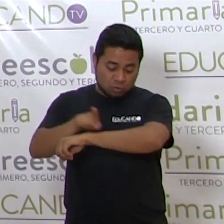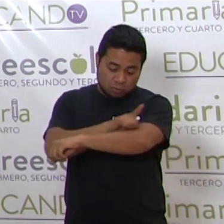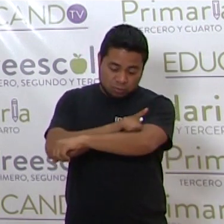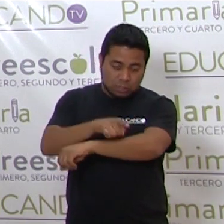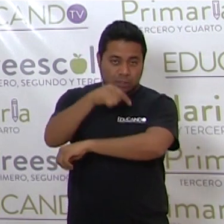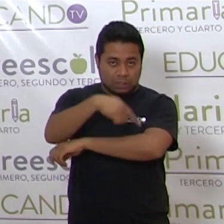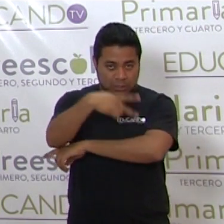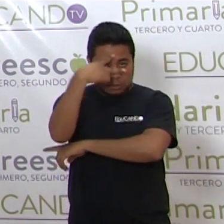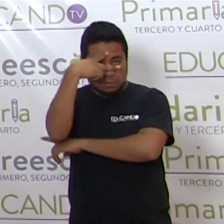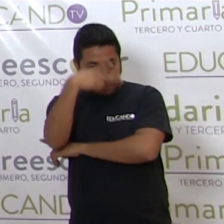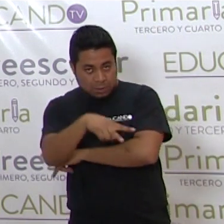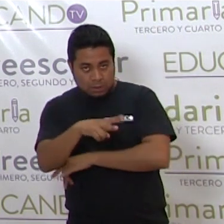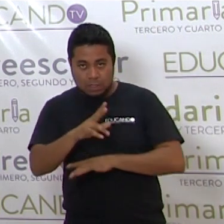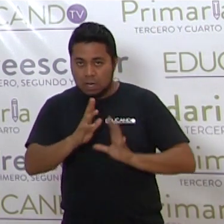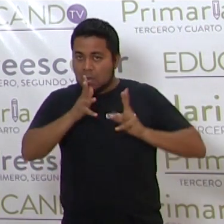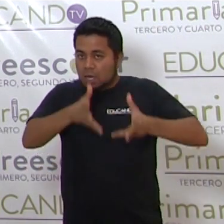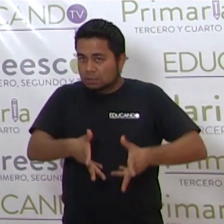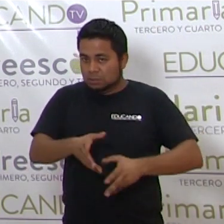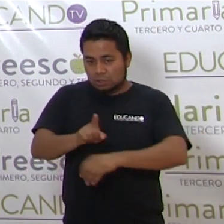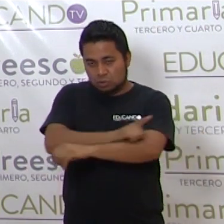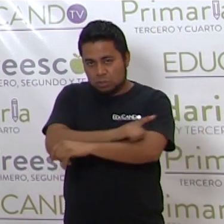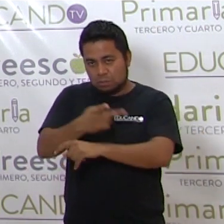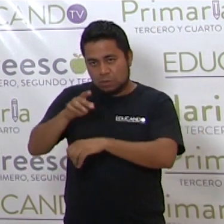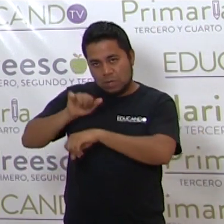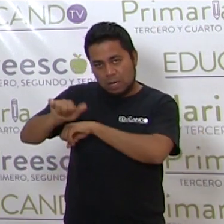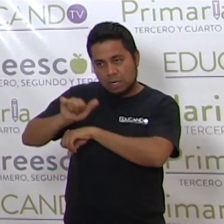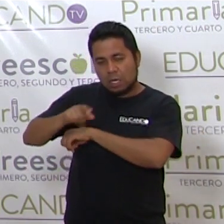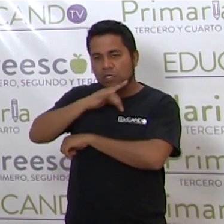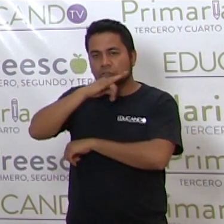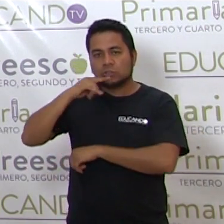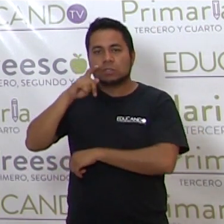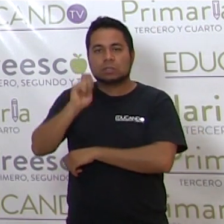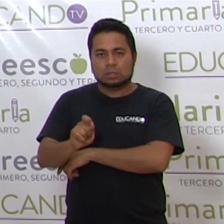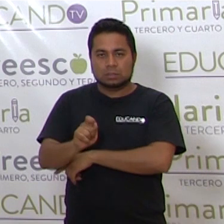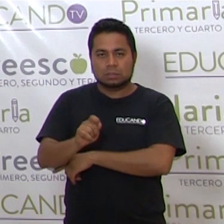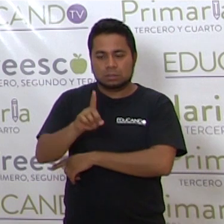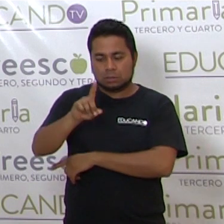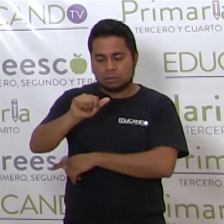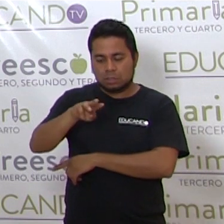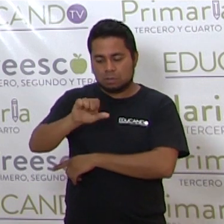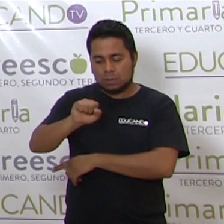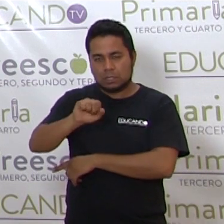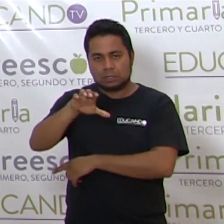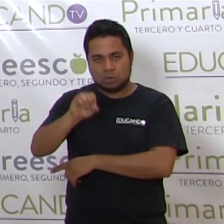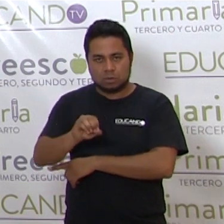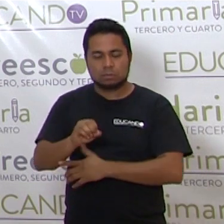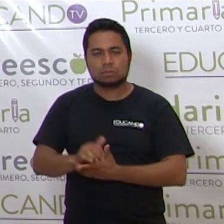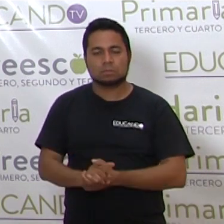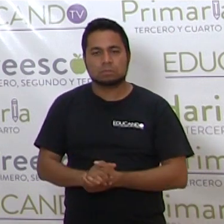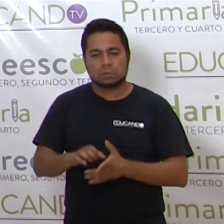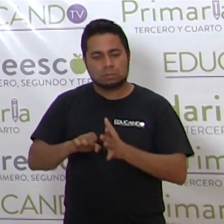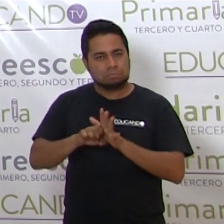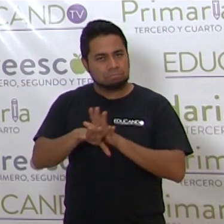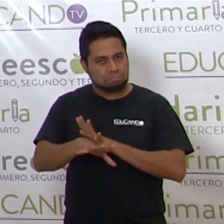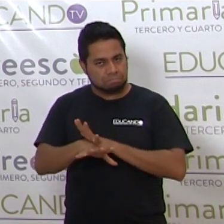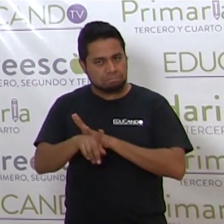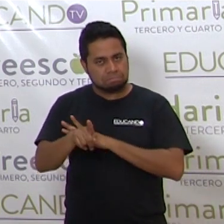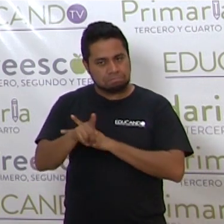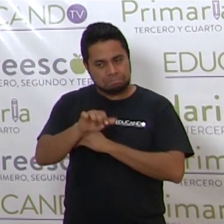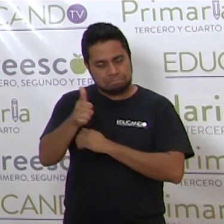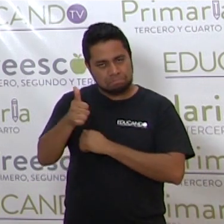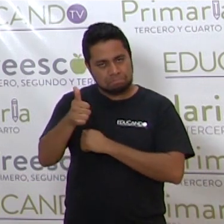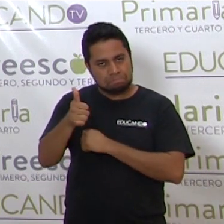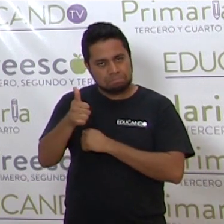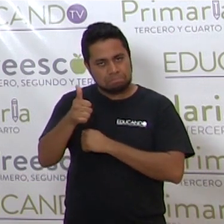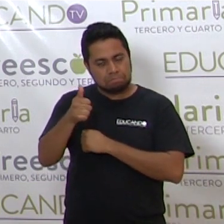en méxico se lo nombra así pero en argentina y chile se le llama damasco y entonces en la otra